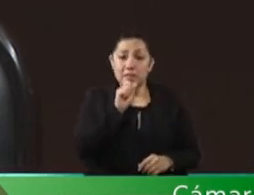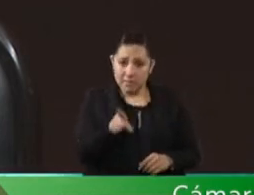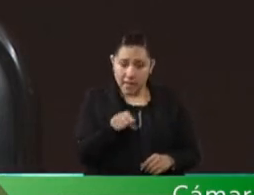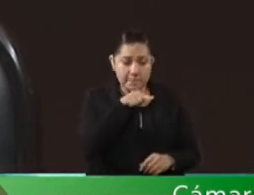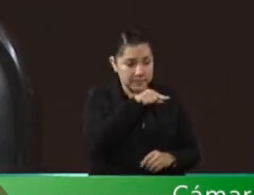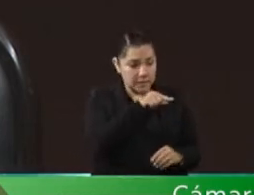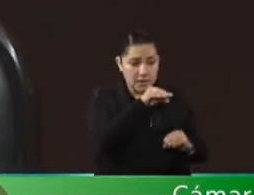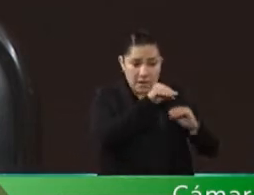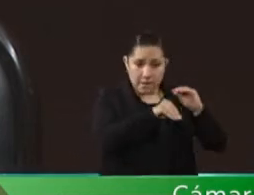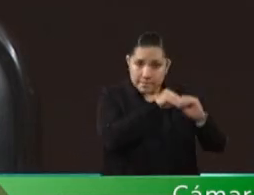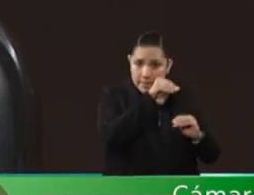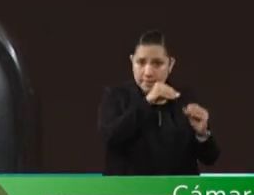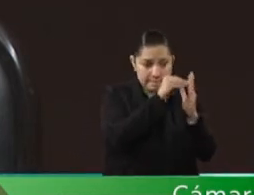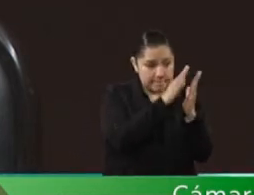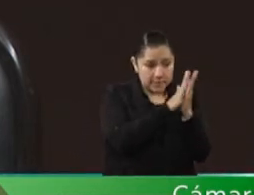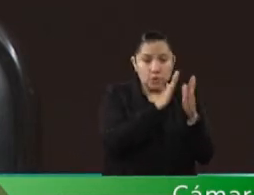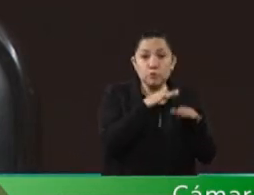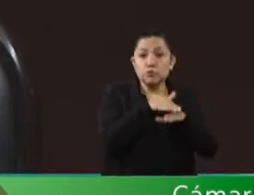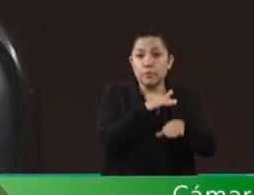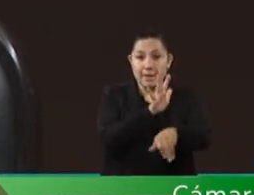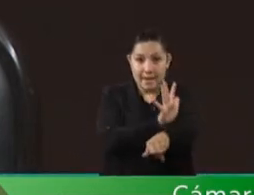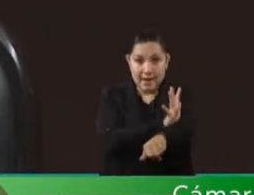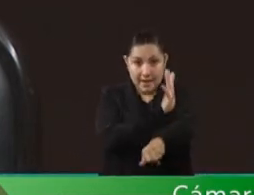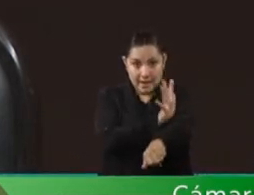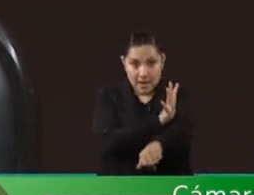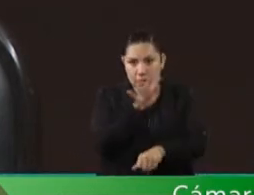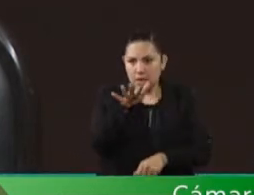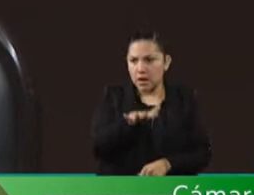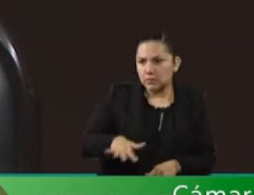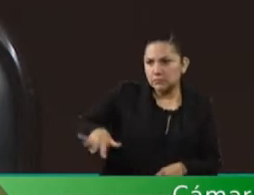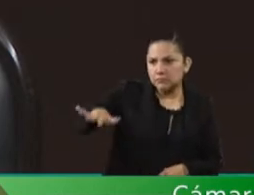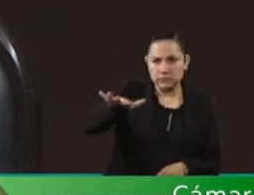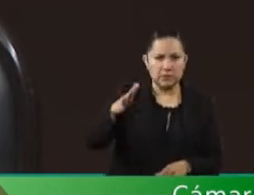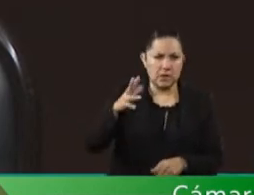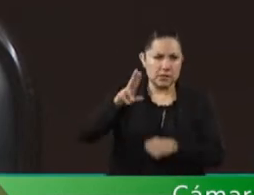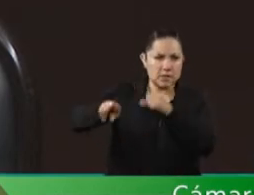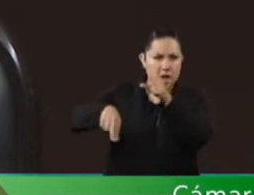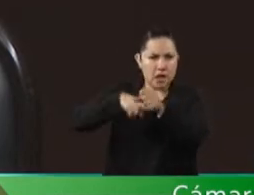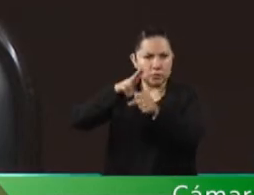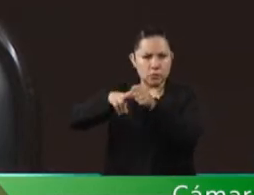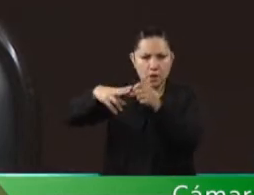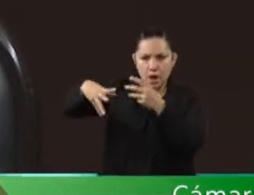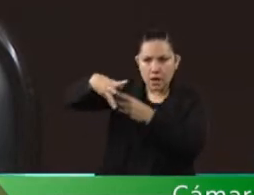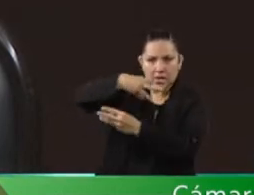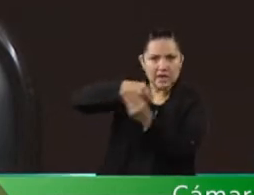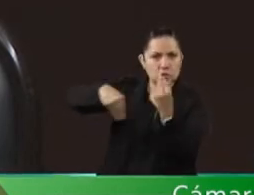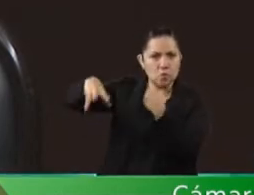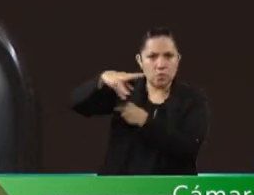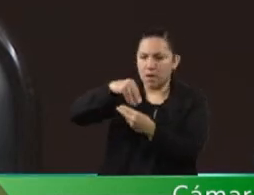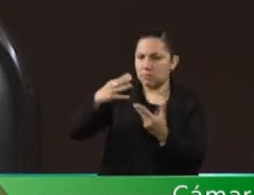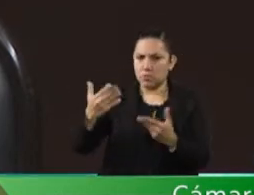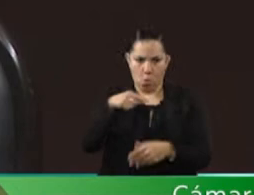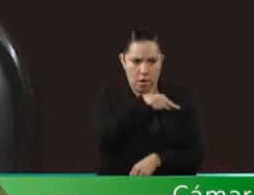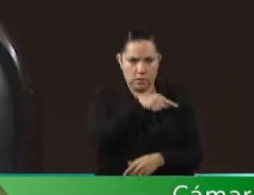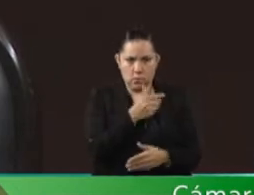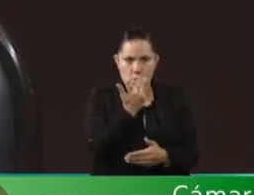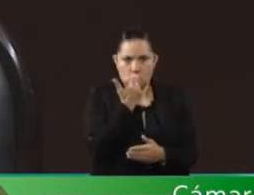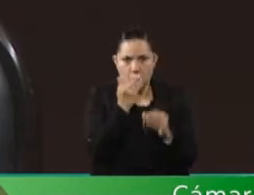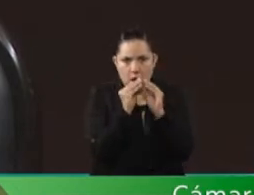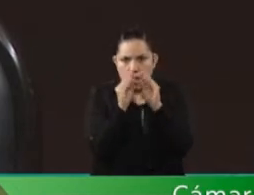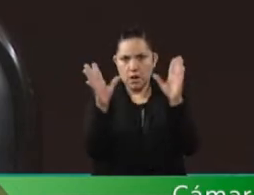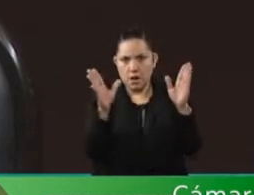energías renovables, ya que no toca cómo se realizará la transición energética de manera integral y